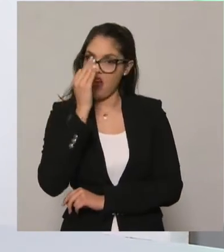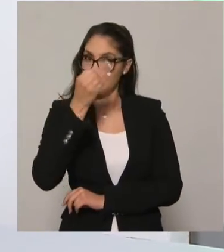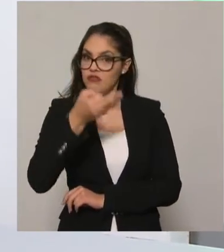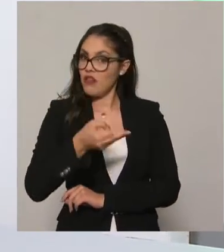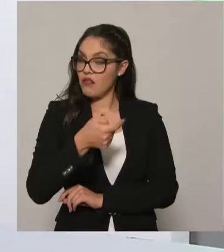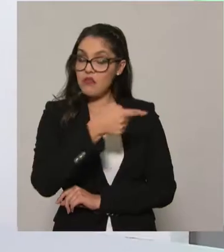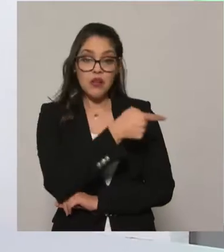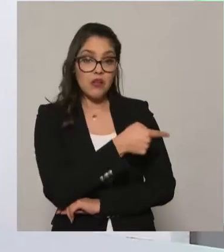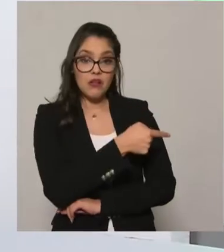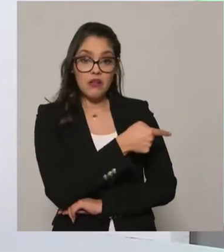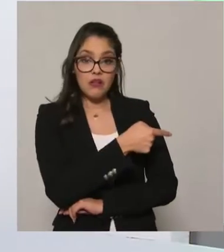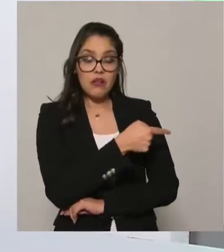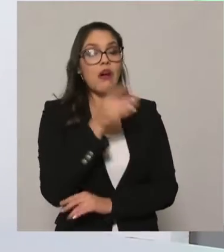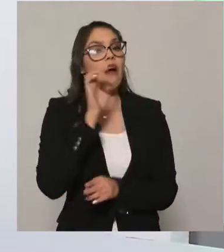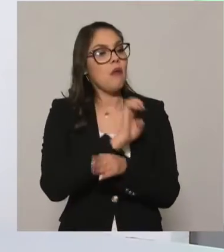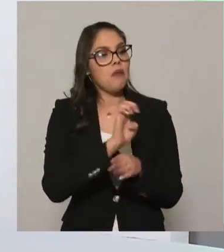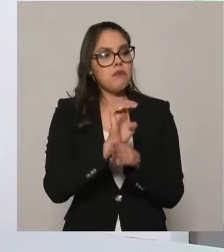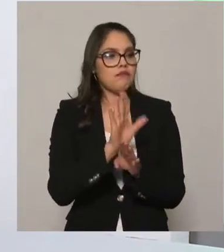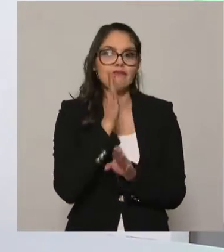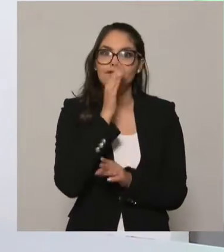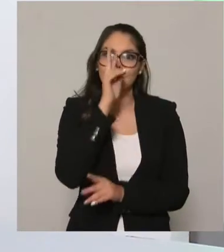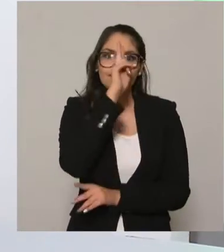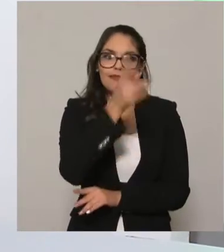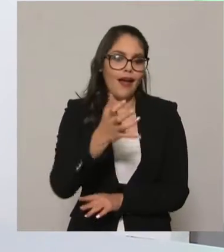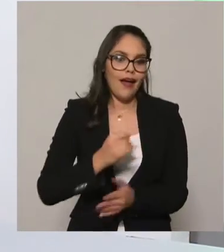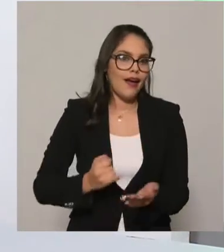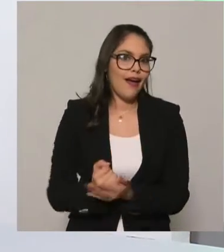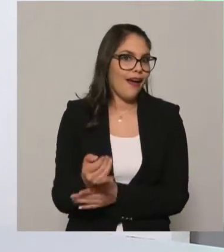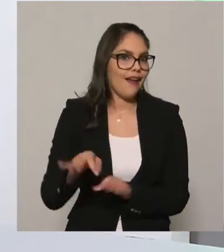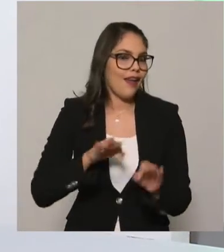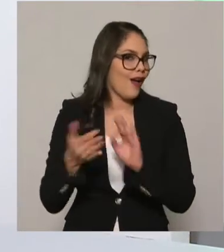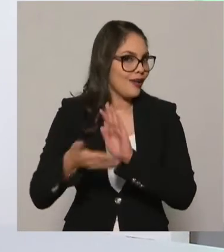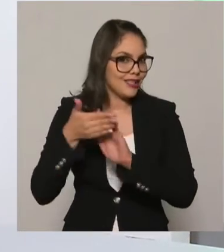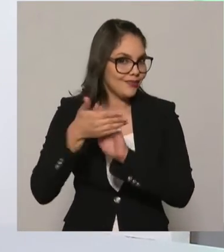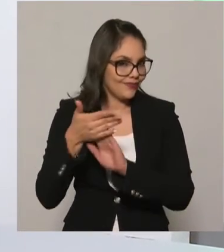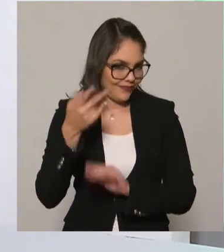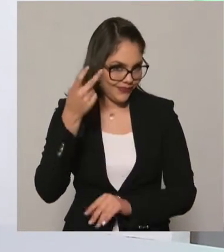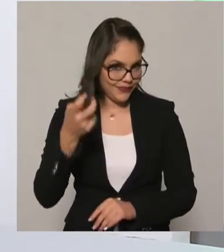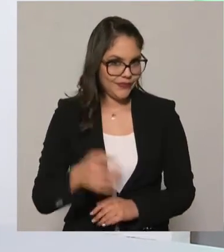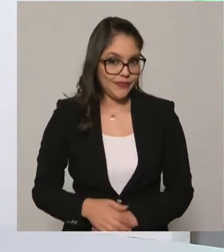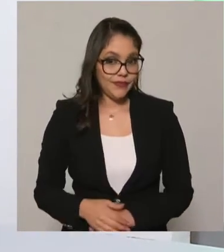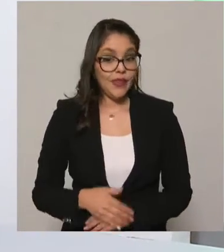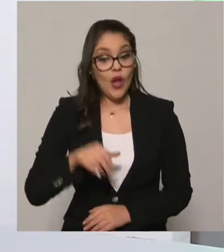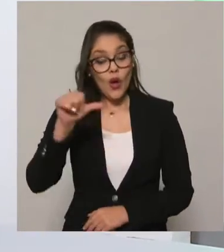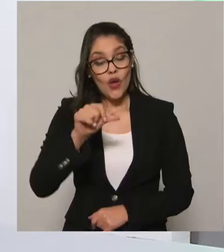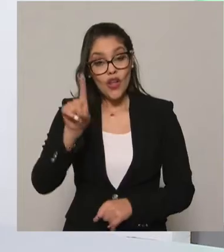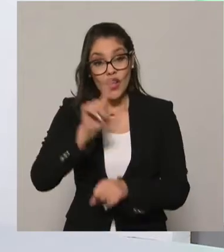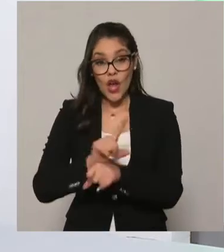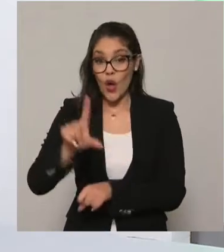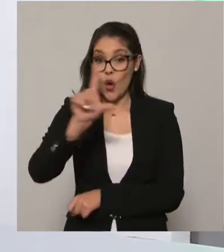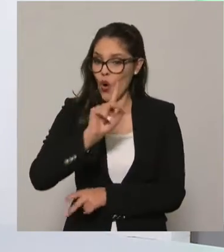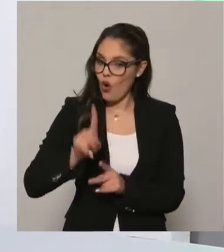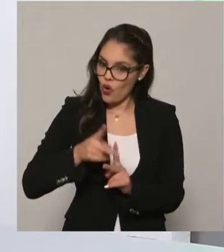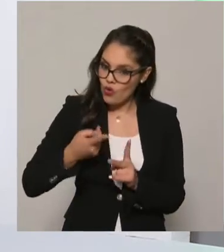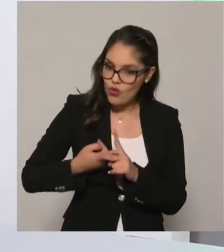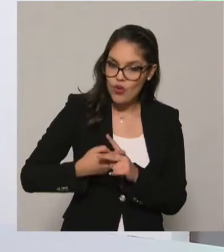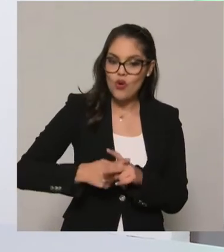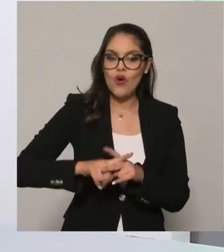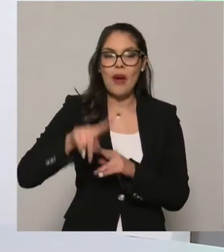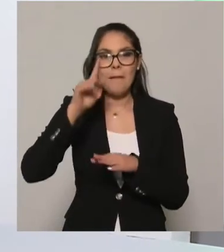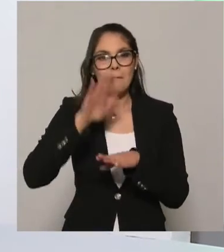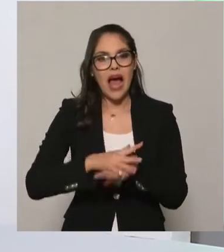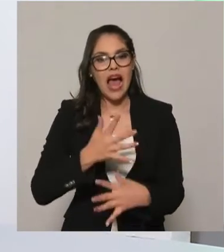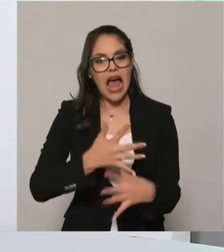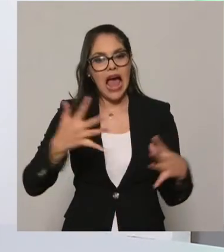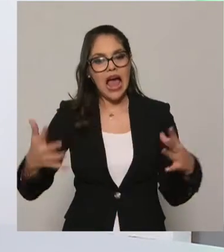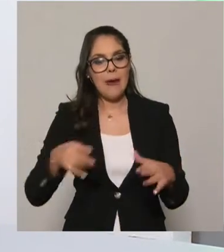proyectos, definitivamente no se desarrollarán. También comentarte que hoy lunes reinician las obras de la ampliación del Metrobús